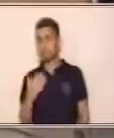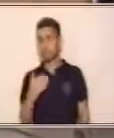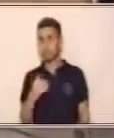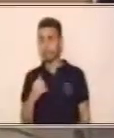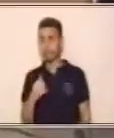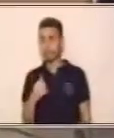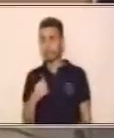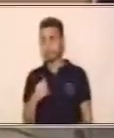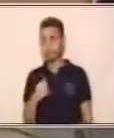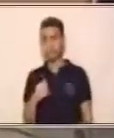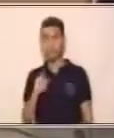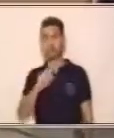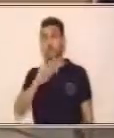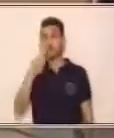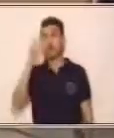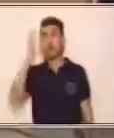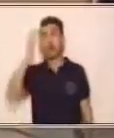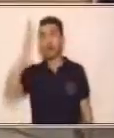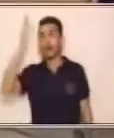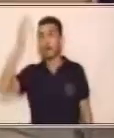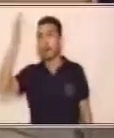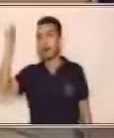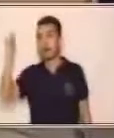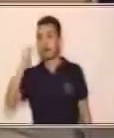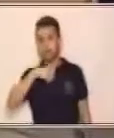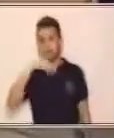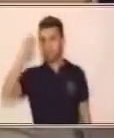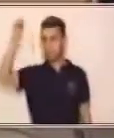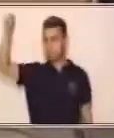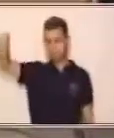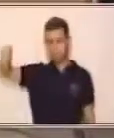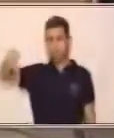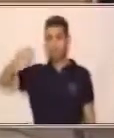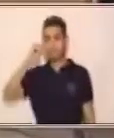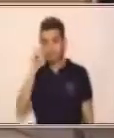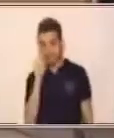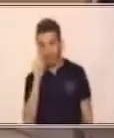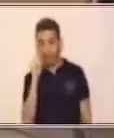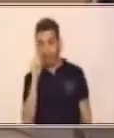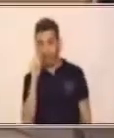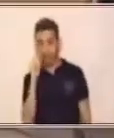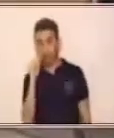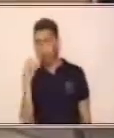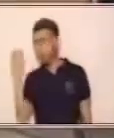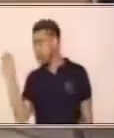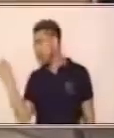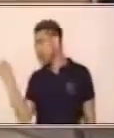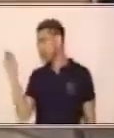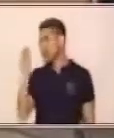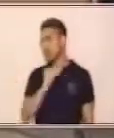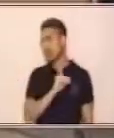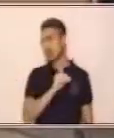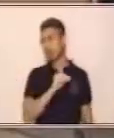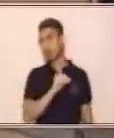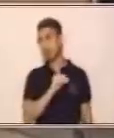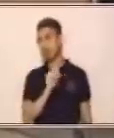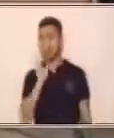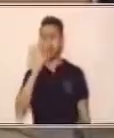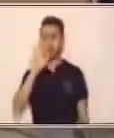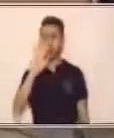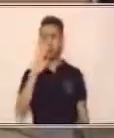quitar, porque solo imaginariamente yo coloqué un 0 en mi buzón. Lo voy a quitar, o ¿qué tal si le damos